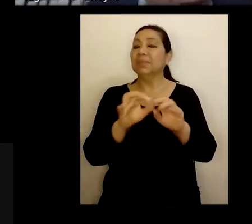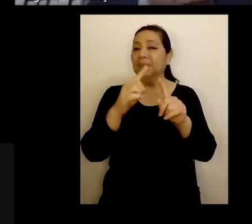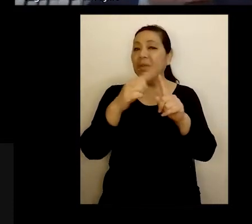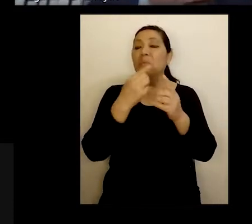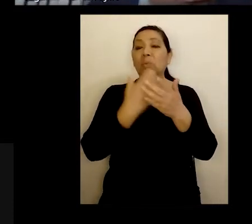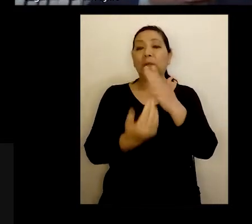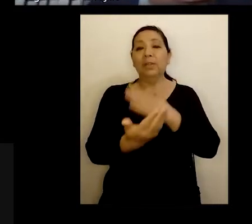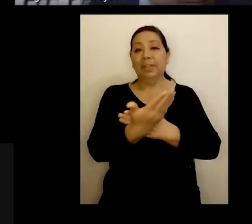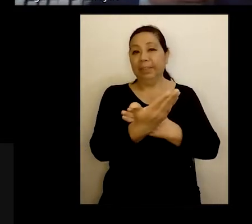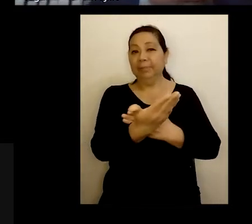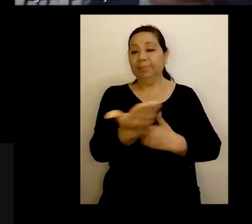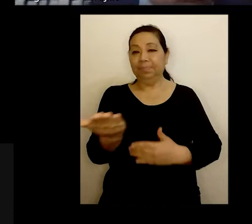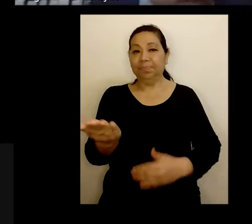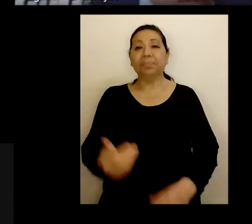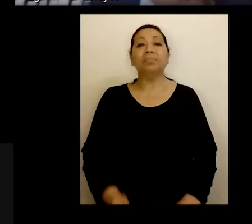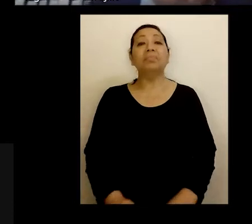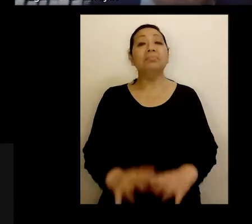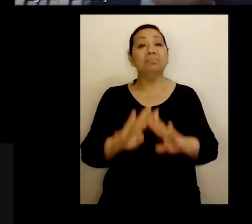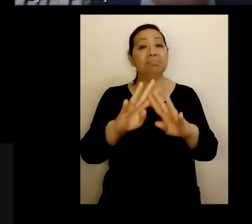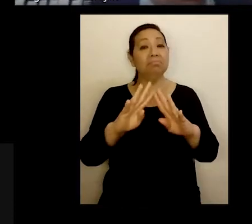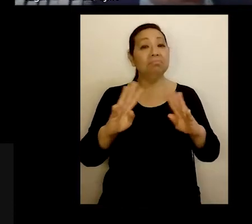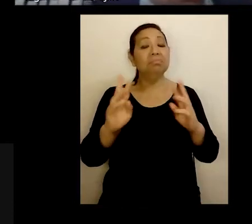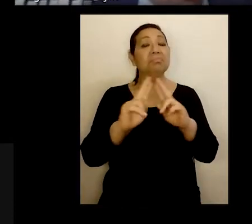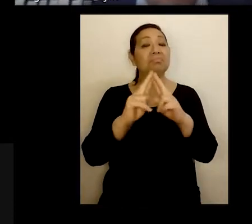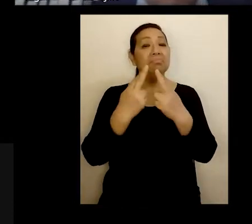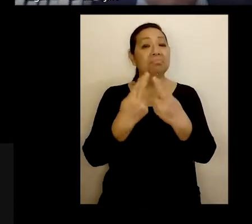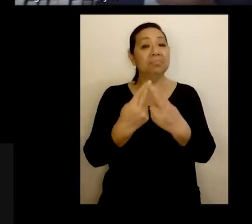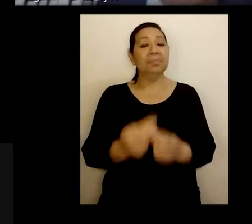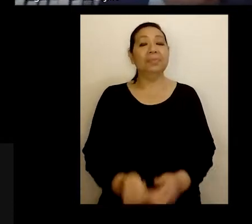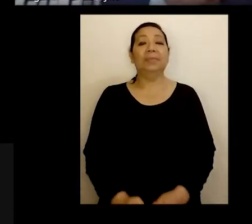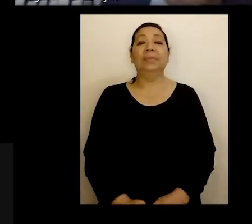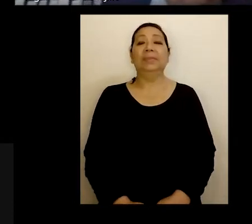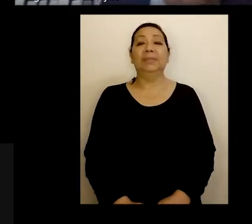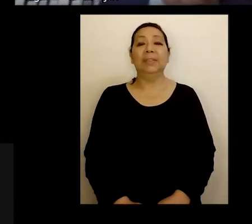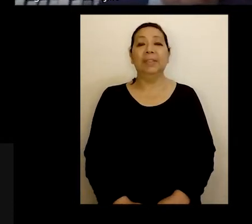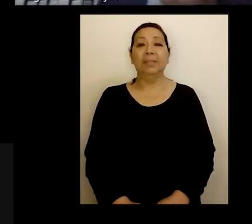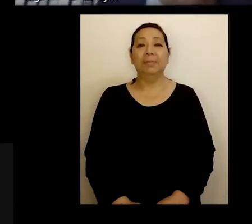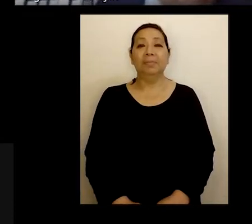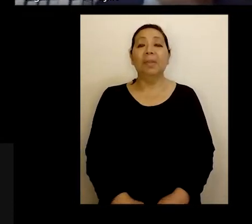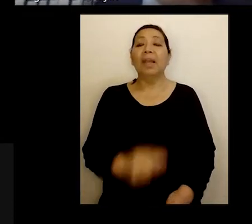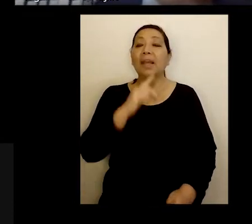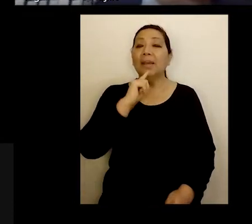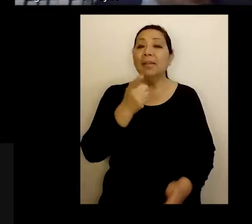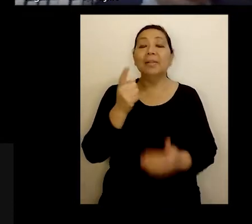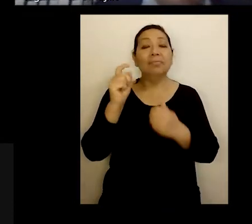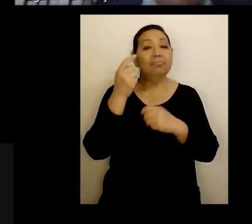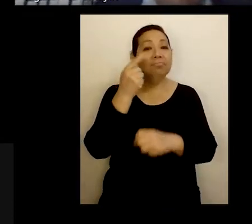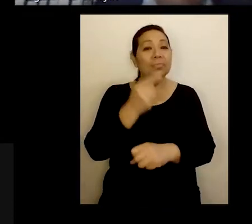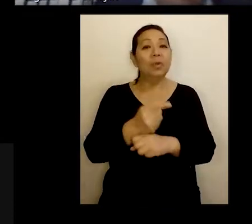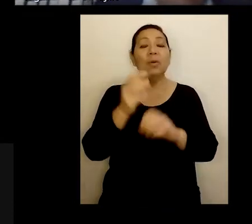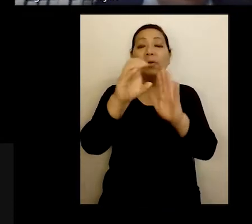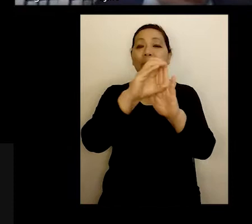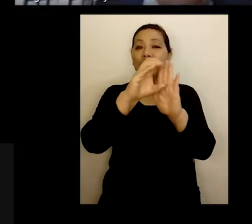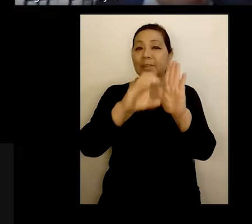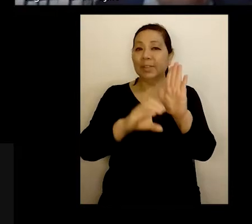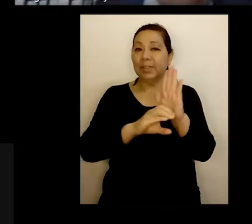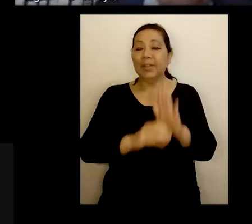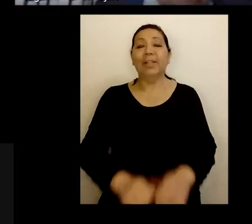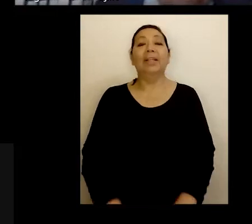tribunal, muy buenos días. La audiencia que nos convoca es el recurso de agravio